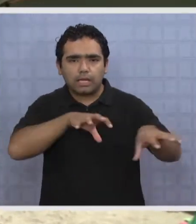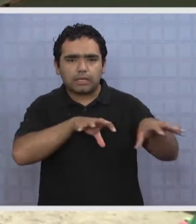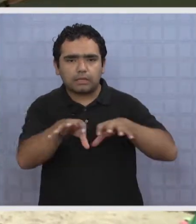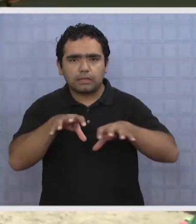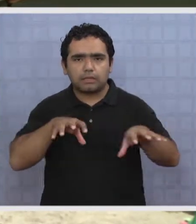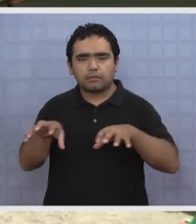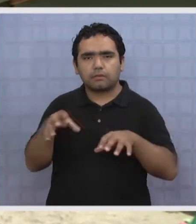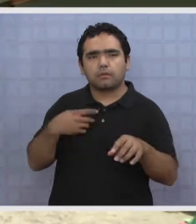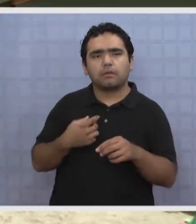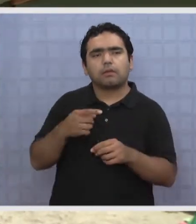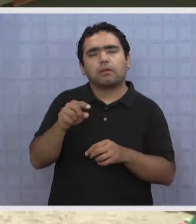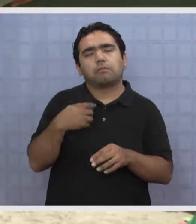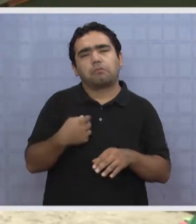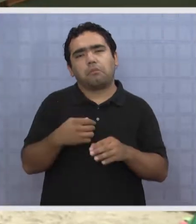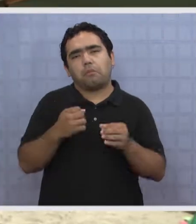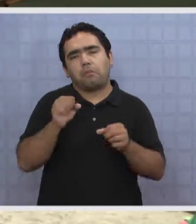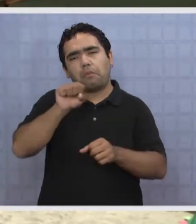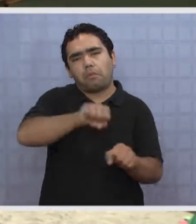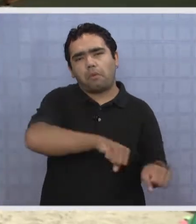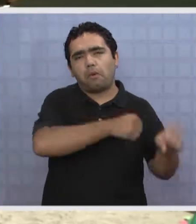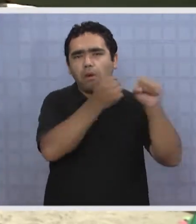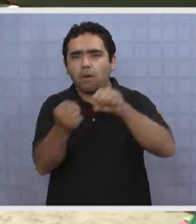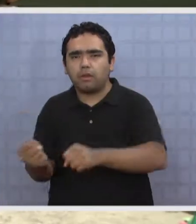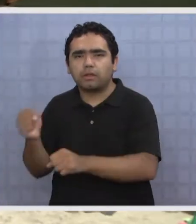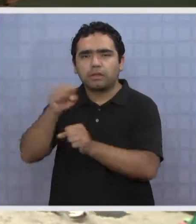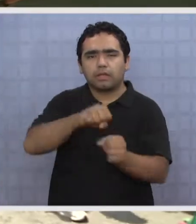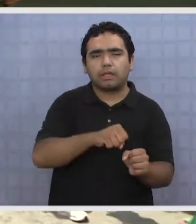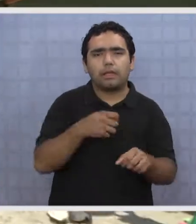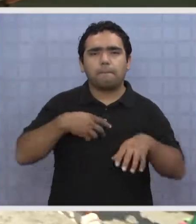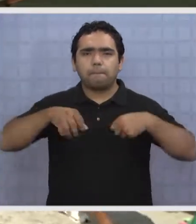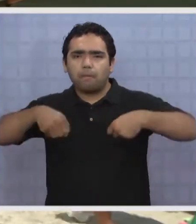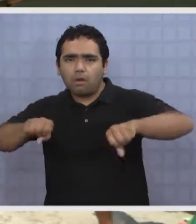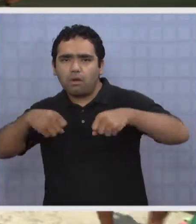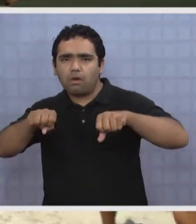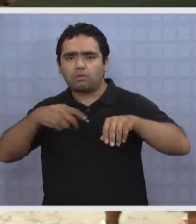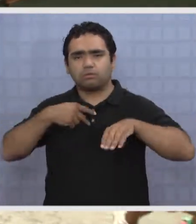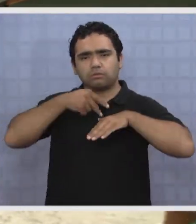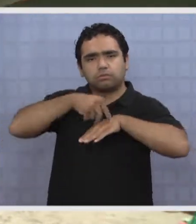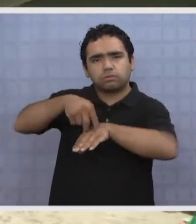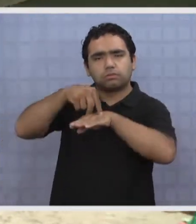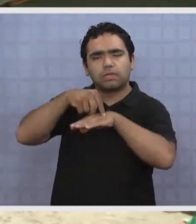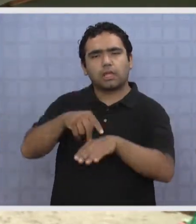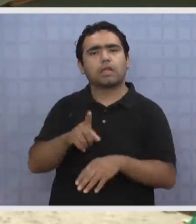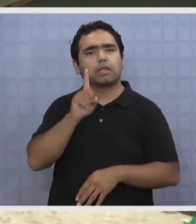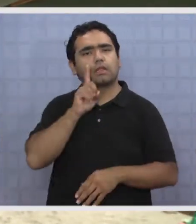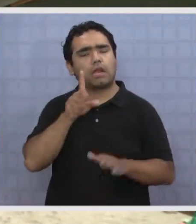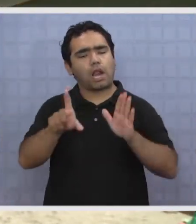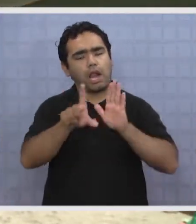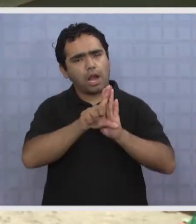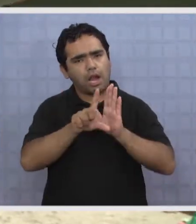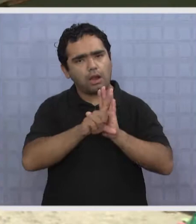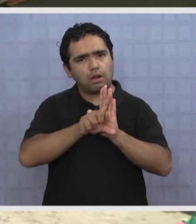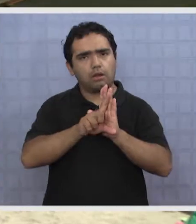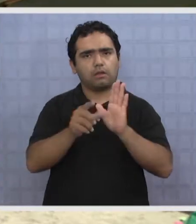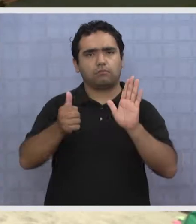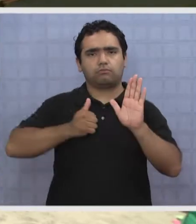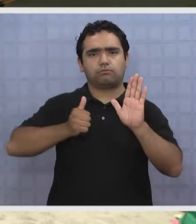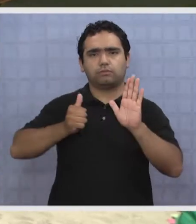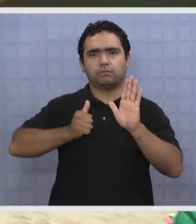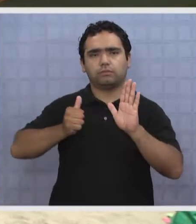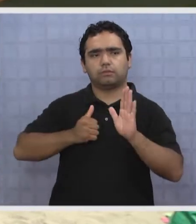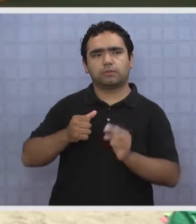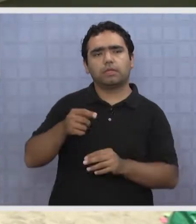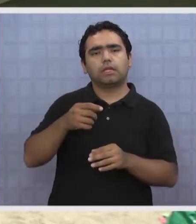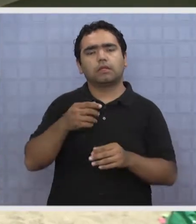actividades, particularmente deportes náuticos, como botes, como el banano, como las motos, cumplan con todos los requisitos legales y de